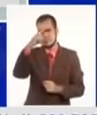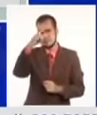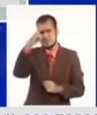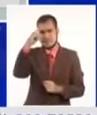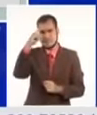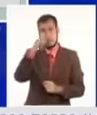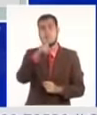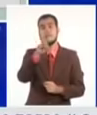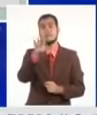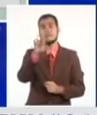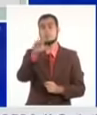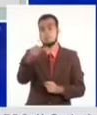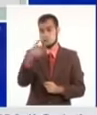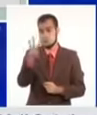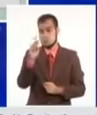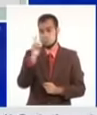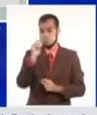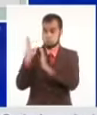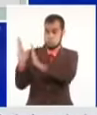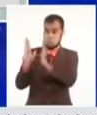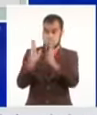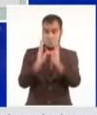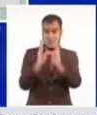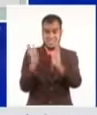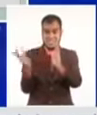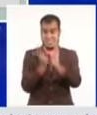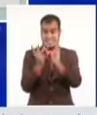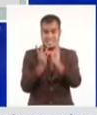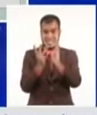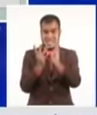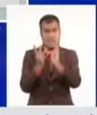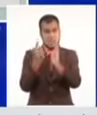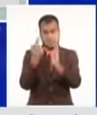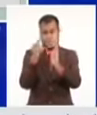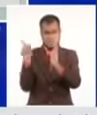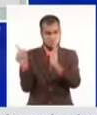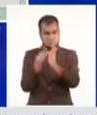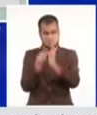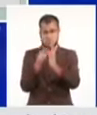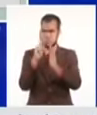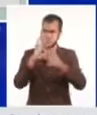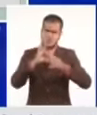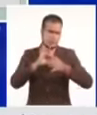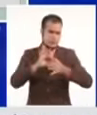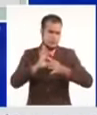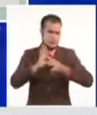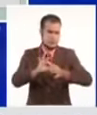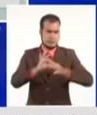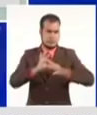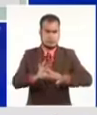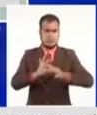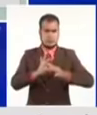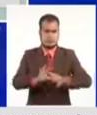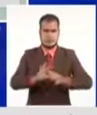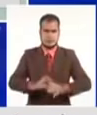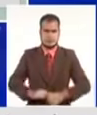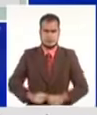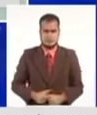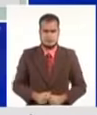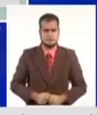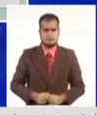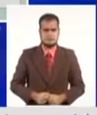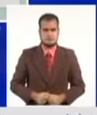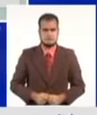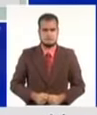15,3%, pues realmente son los territorios con una positividad mayor de las muestras